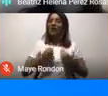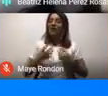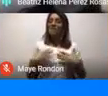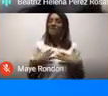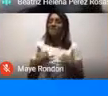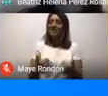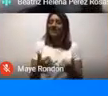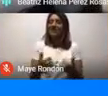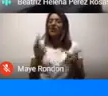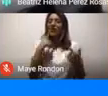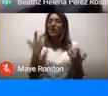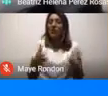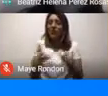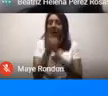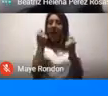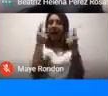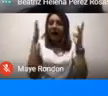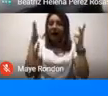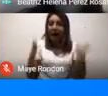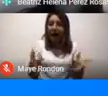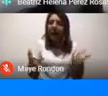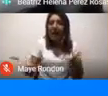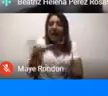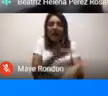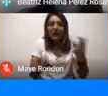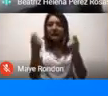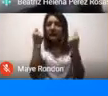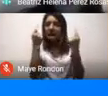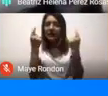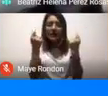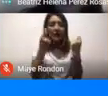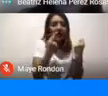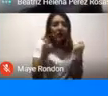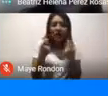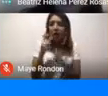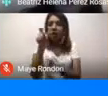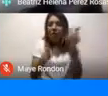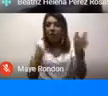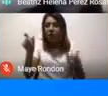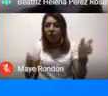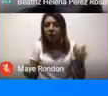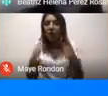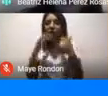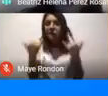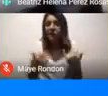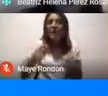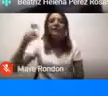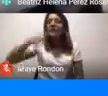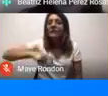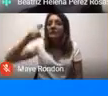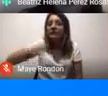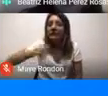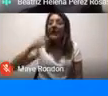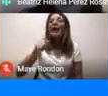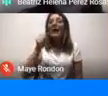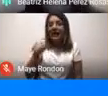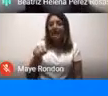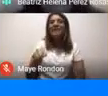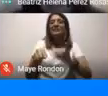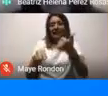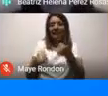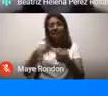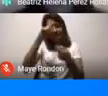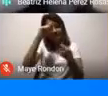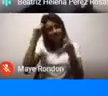y para poder entendernos como sector qué es lo que necesitamos, y ahí sí me le quito el